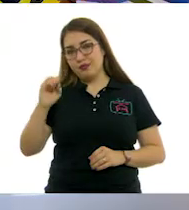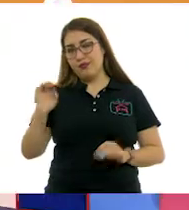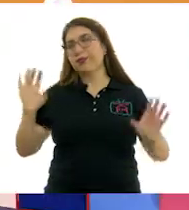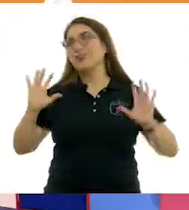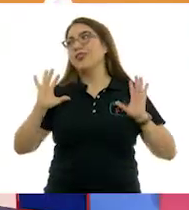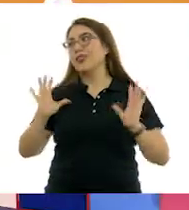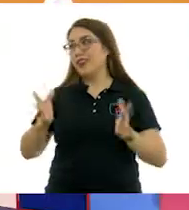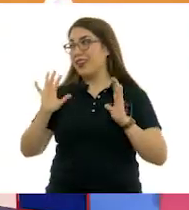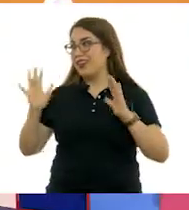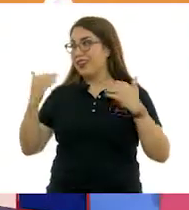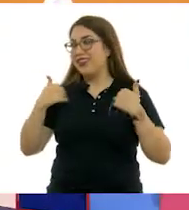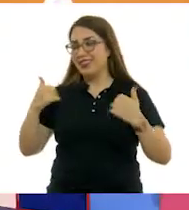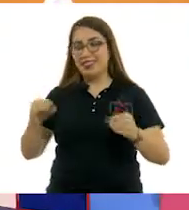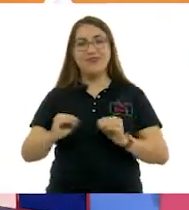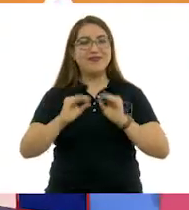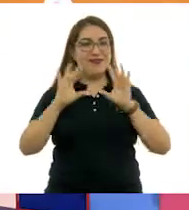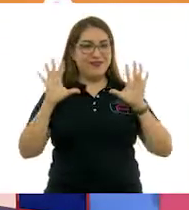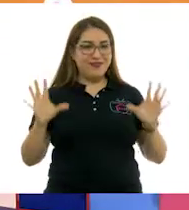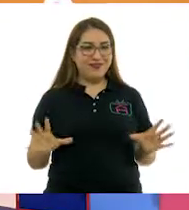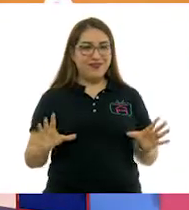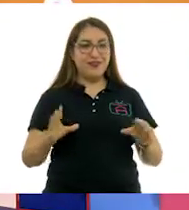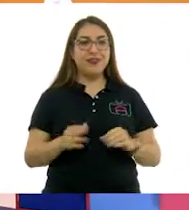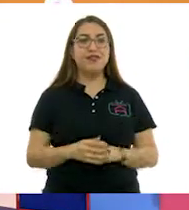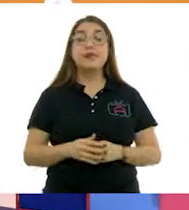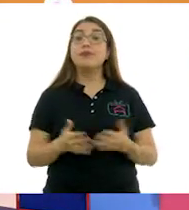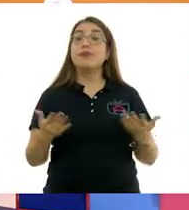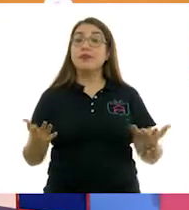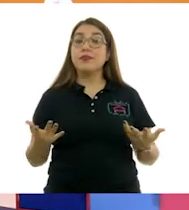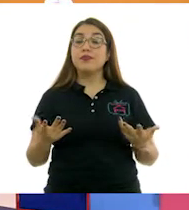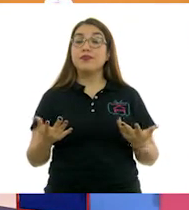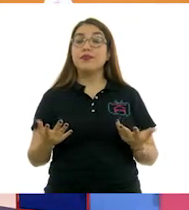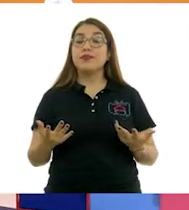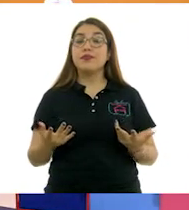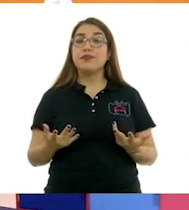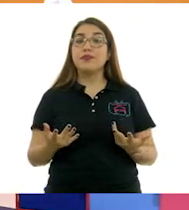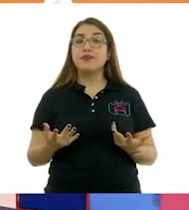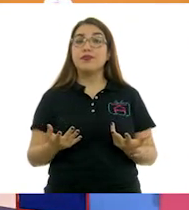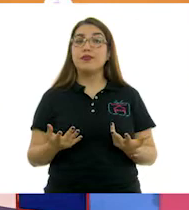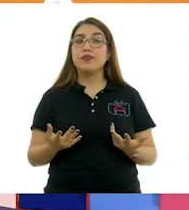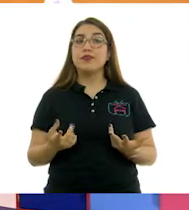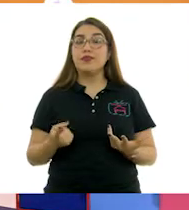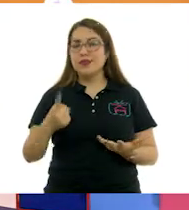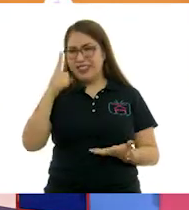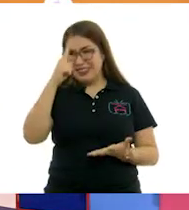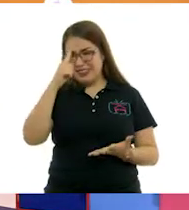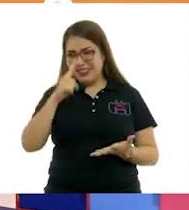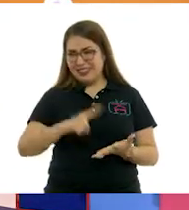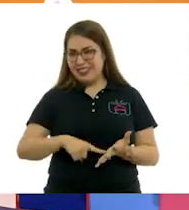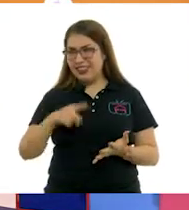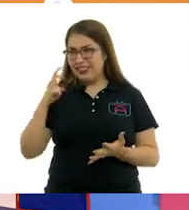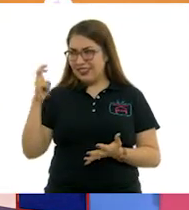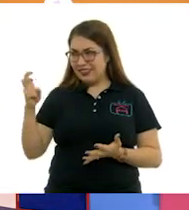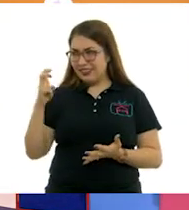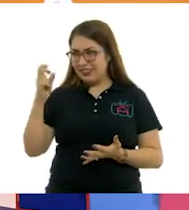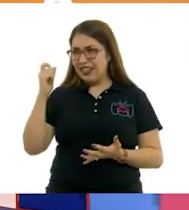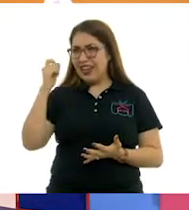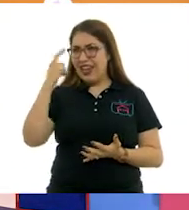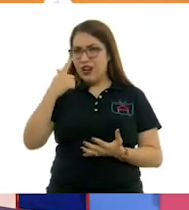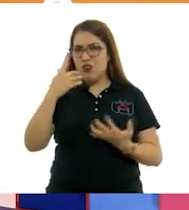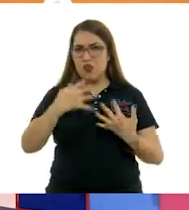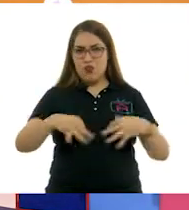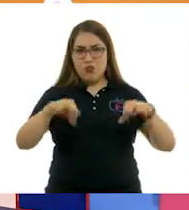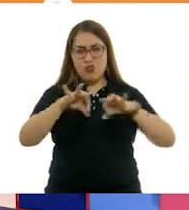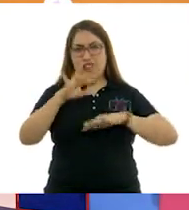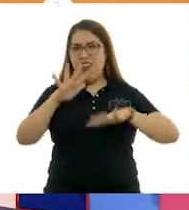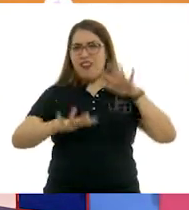mucho más claro. Mucho más claro. Y hace un momento mencionaste una cosa muy, muy importante que muchas veces no nos damos cuenta en